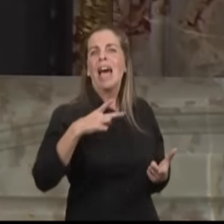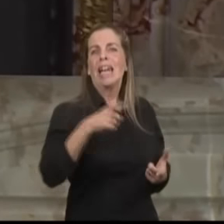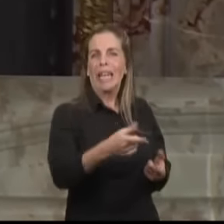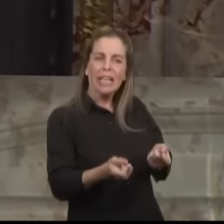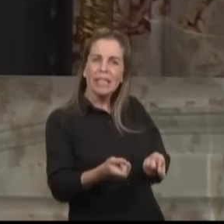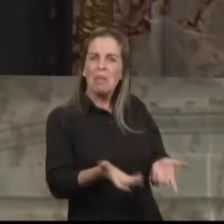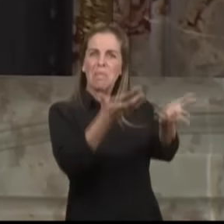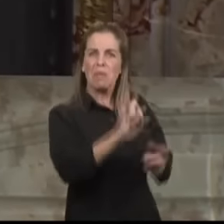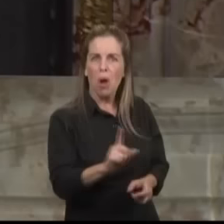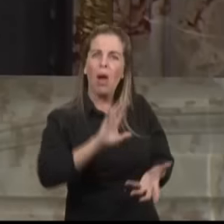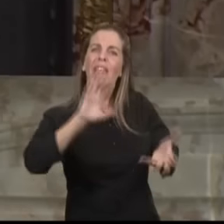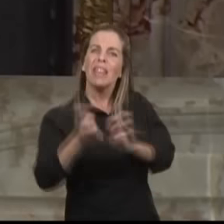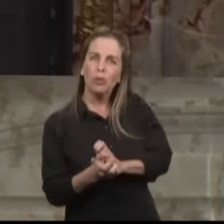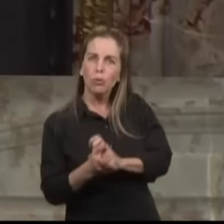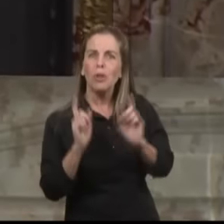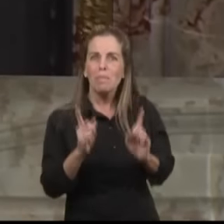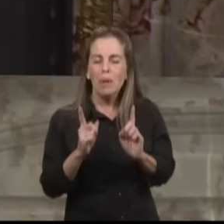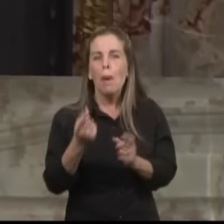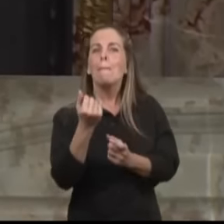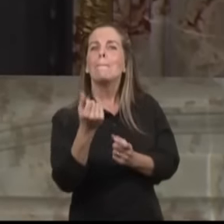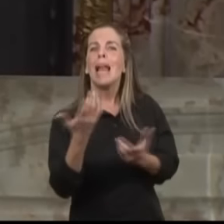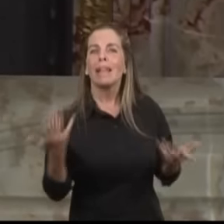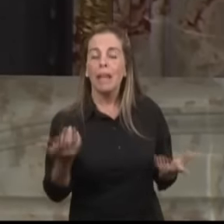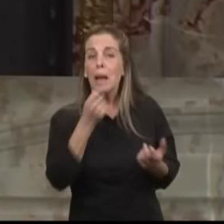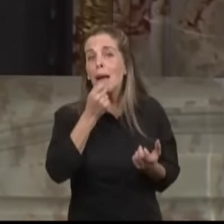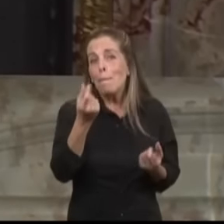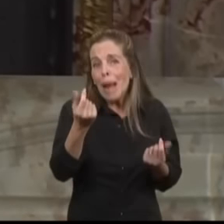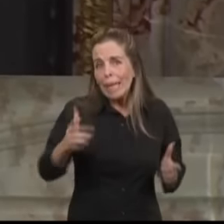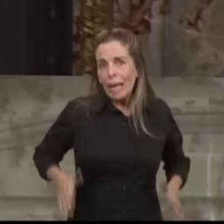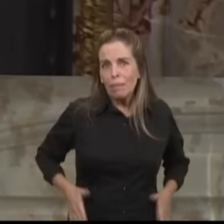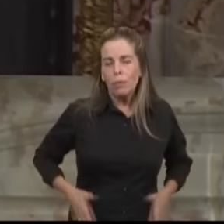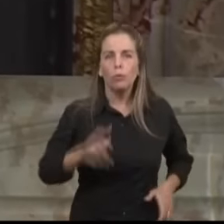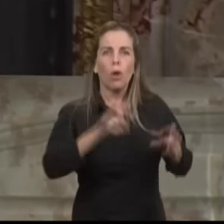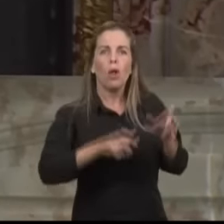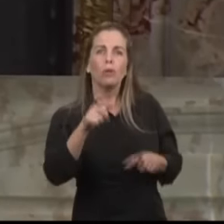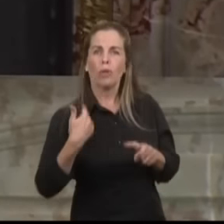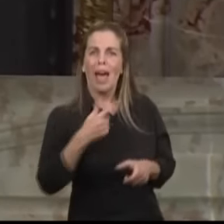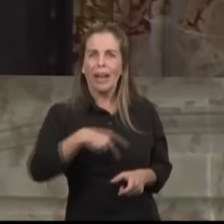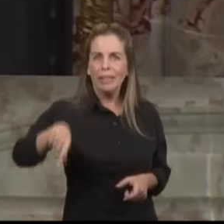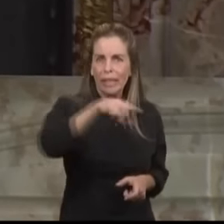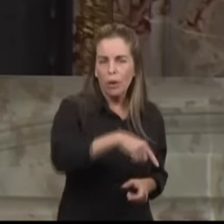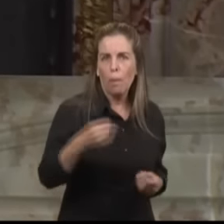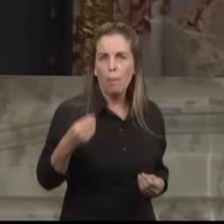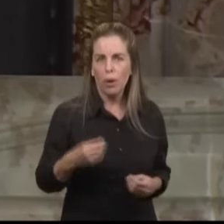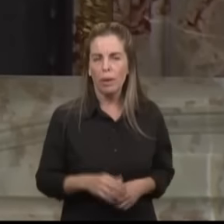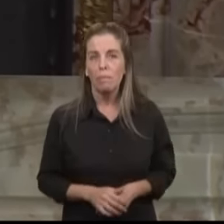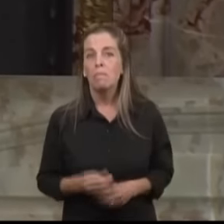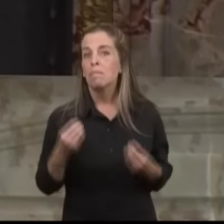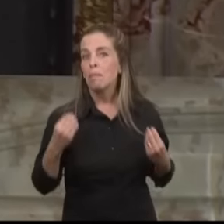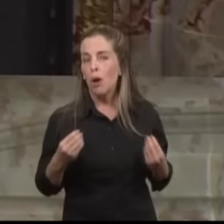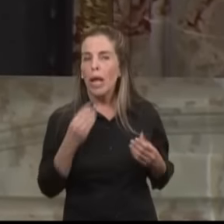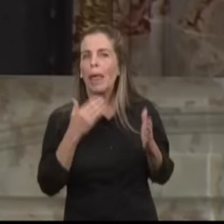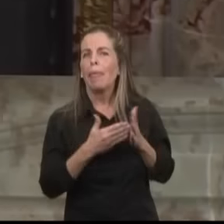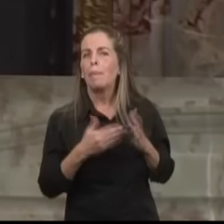al dinero que ya estaba en circulación, el dinero que está en el bolsillo de cada uno de los argentinos. ¿Por qué? Porque la cantidad